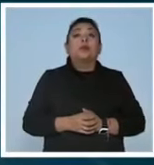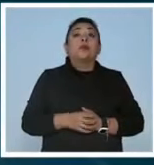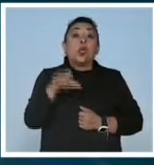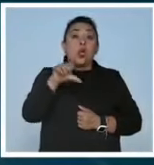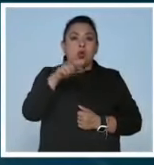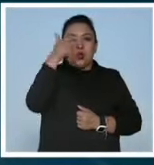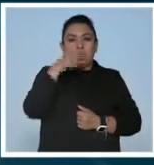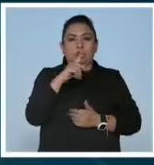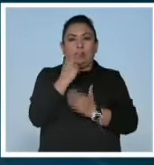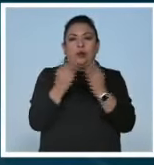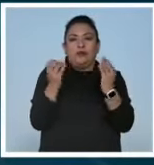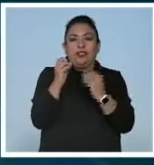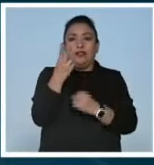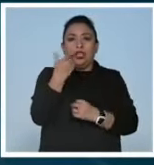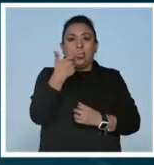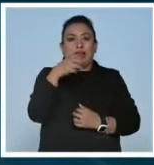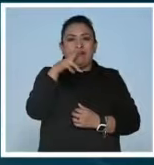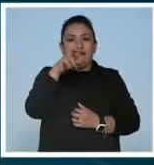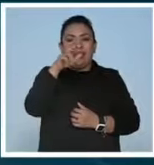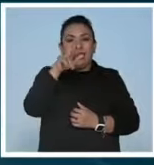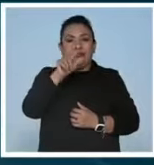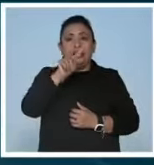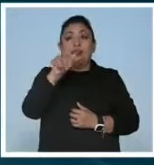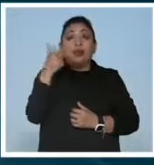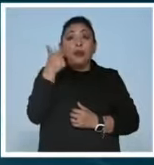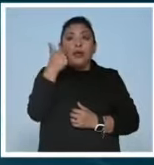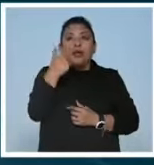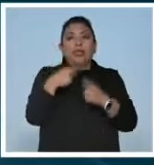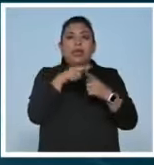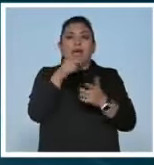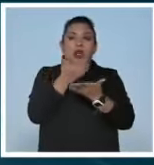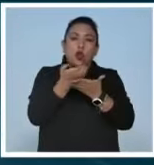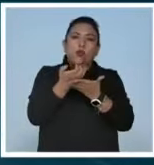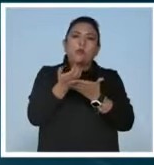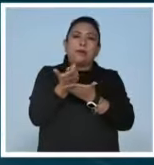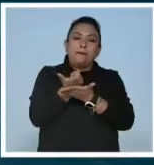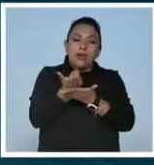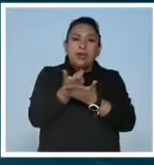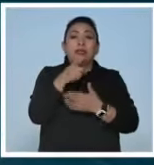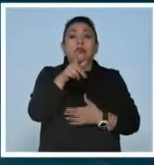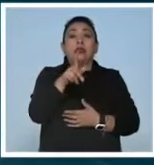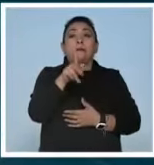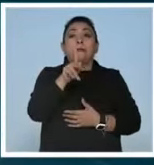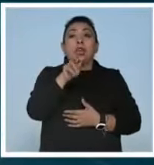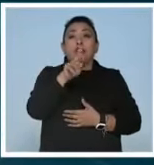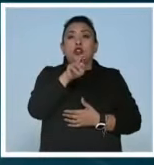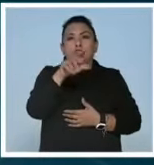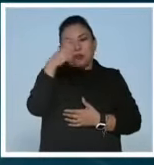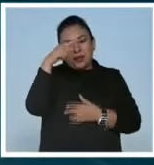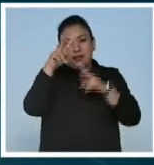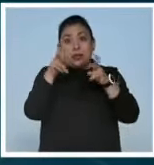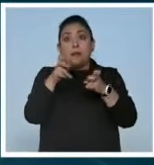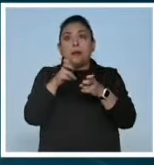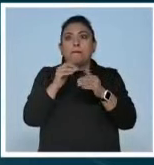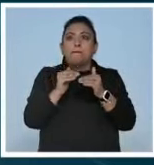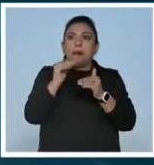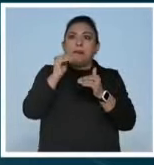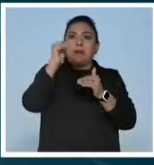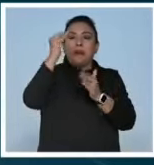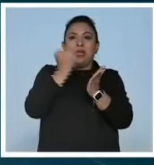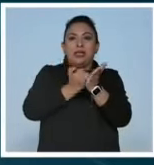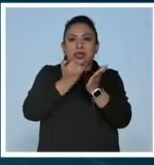Esta noche en Debate 22, Gabriela Tlaseca recibe al analista en economía y finanzas Pedro Tello Villagrán para hablar sobre el aumento de tasas de